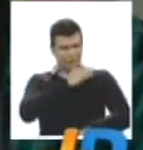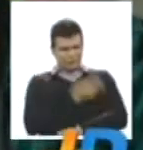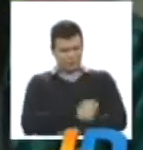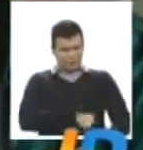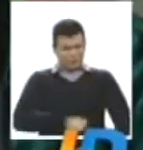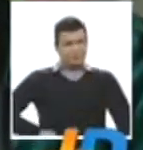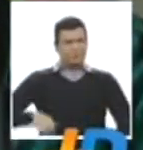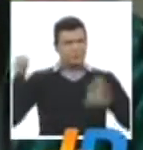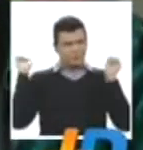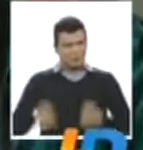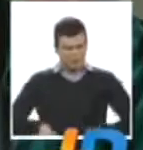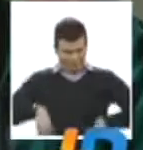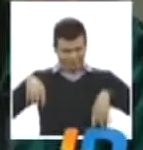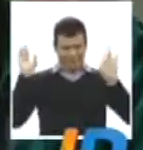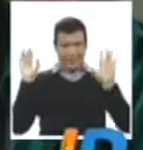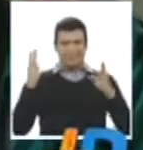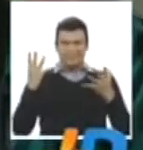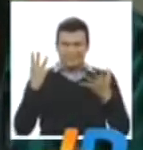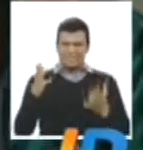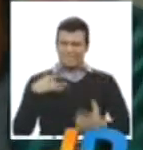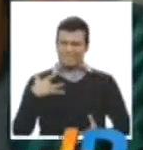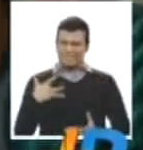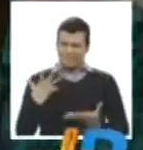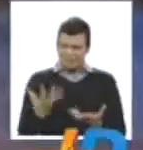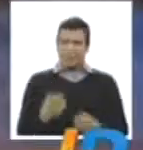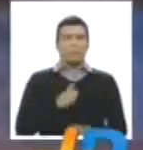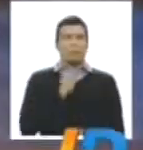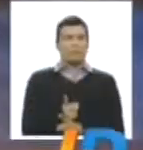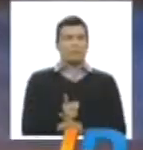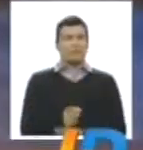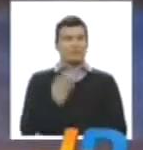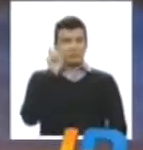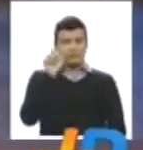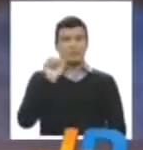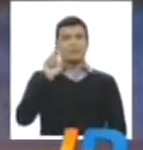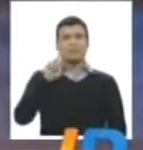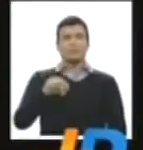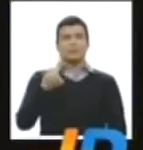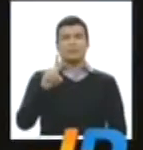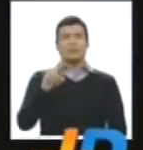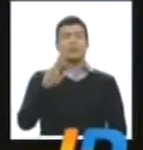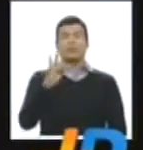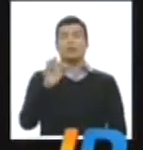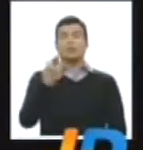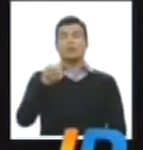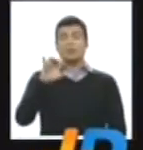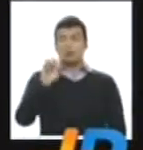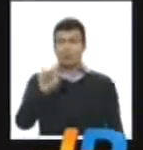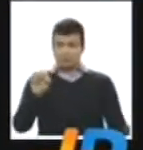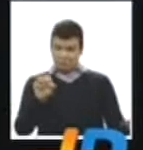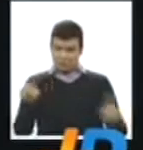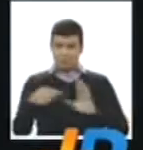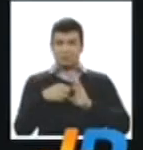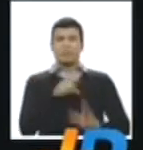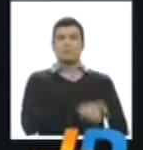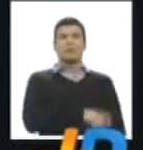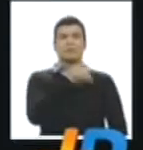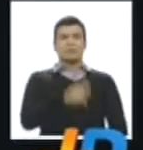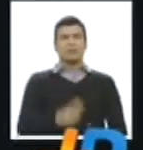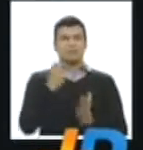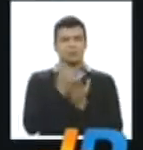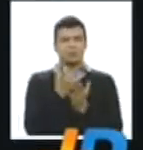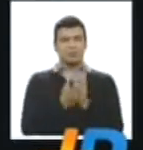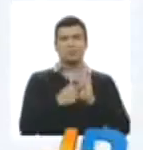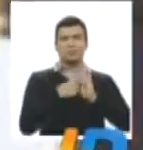hacerlo, de querer hacerlo y de haberlo hecho. Andrés Sanín continuará sus proyectos con una gira en diferentes ciudades, llevando su humor